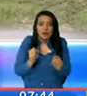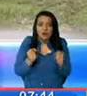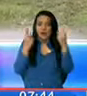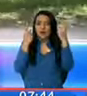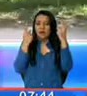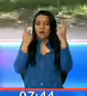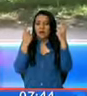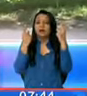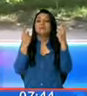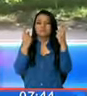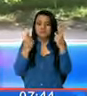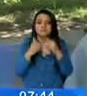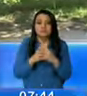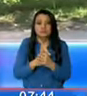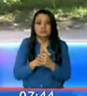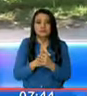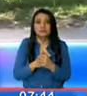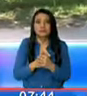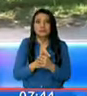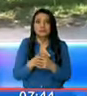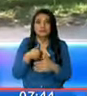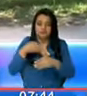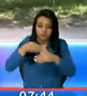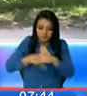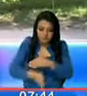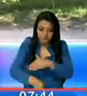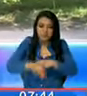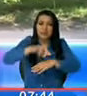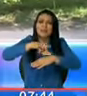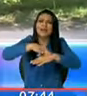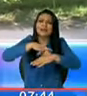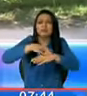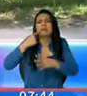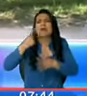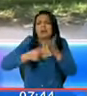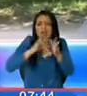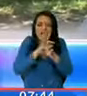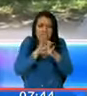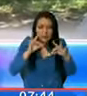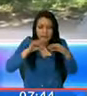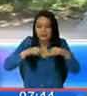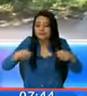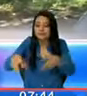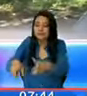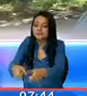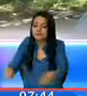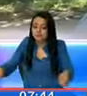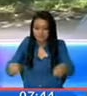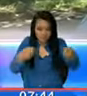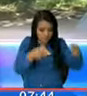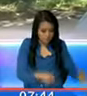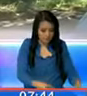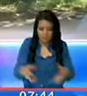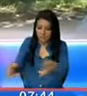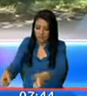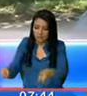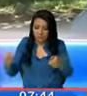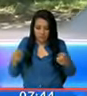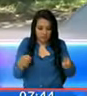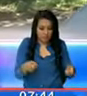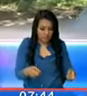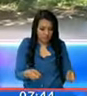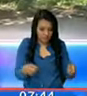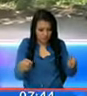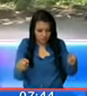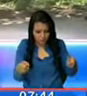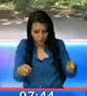encontraría. Ingresé para querer hacer la limpieza y pasa que voy a sacar las puntas de la basura para cambiar y eso, pasa